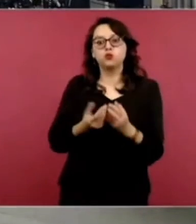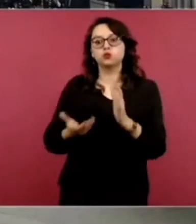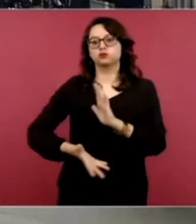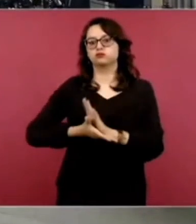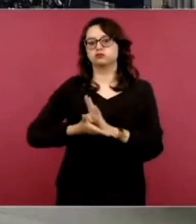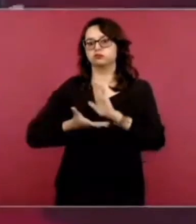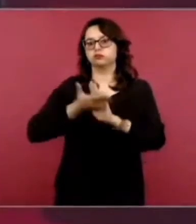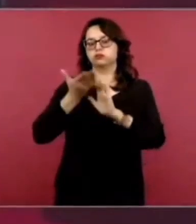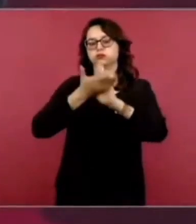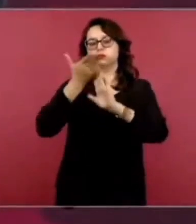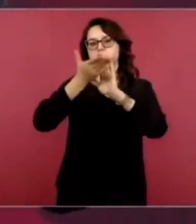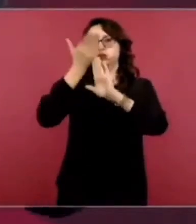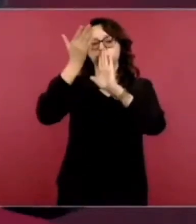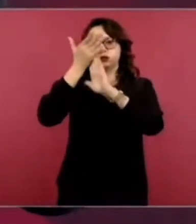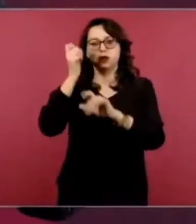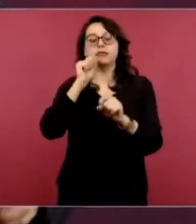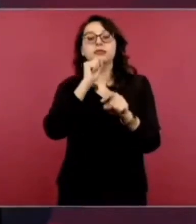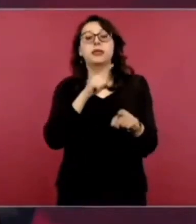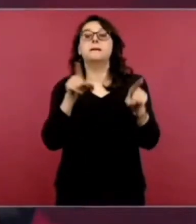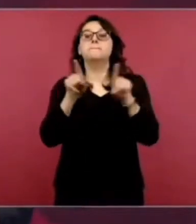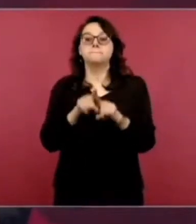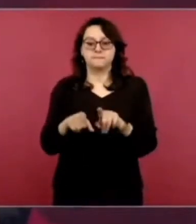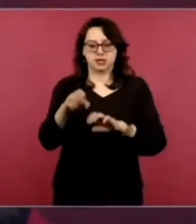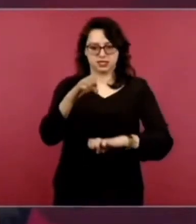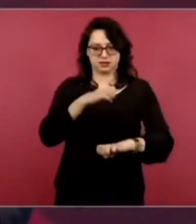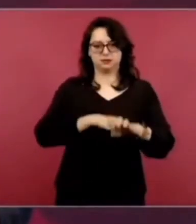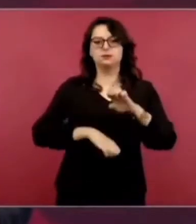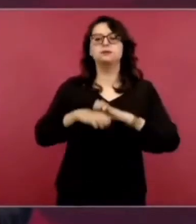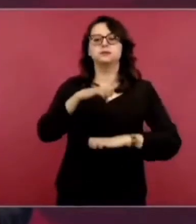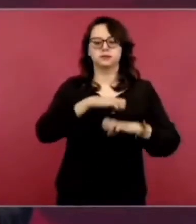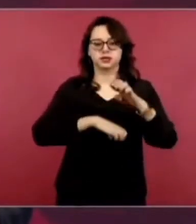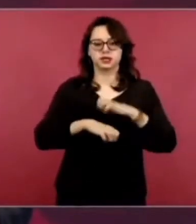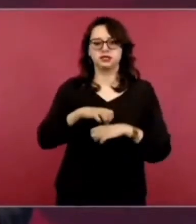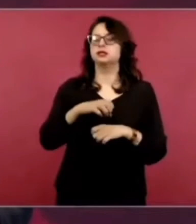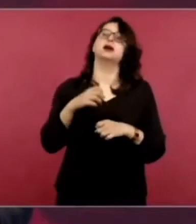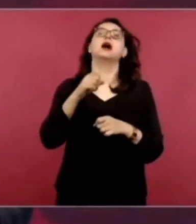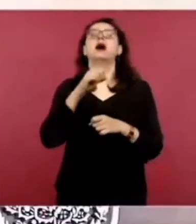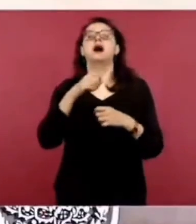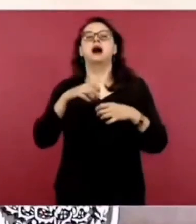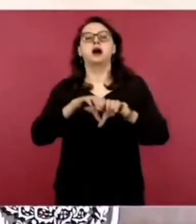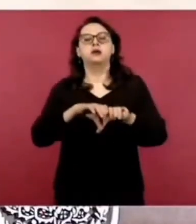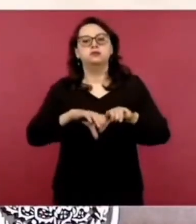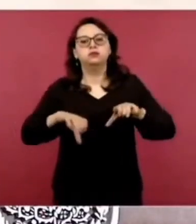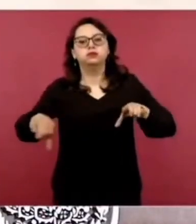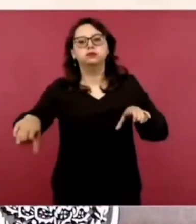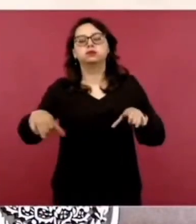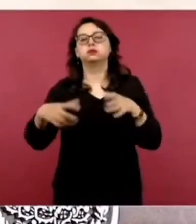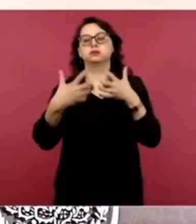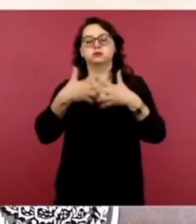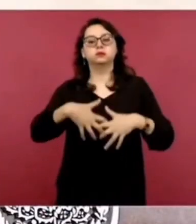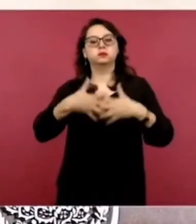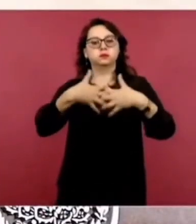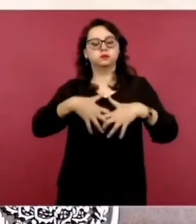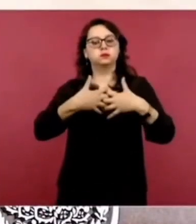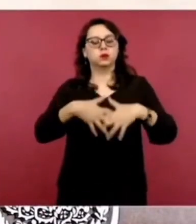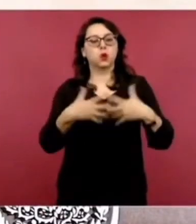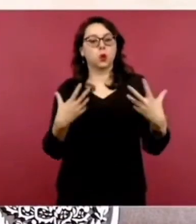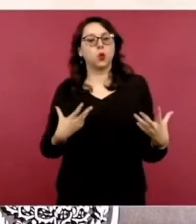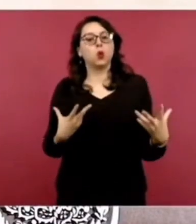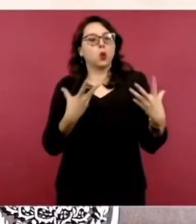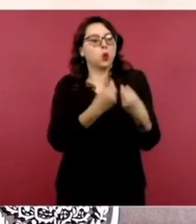Participaron las empresas de Nuevo León, fabricantes de tubería de Nuevo León,